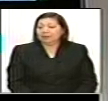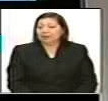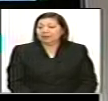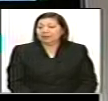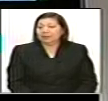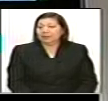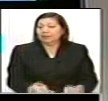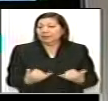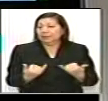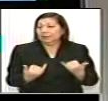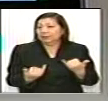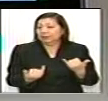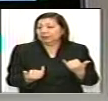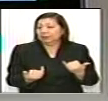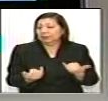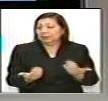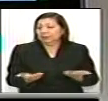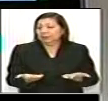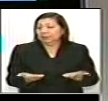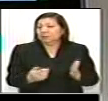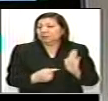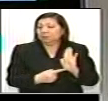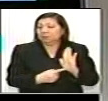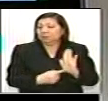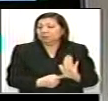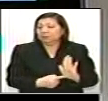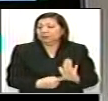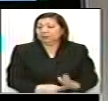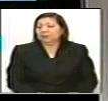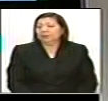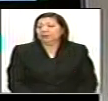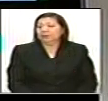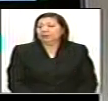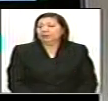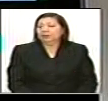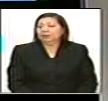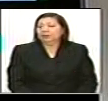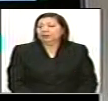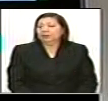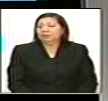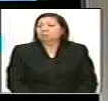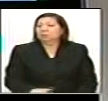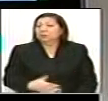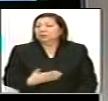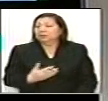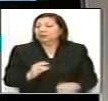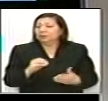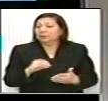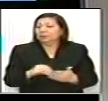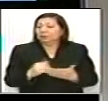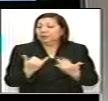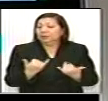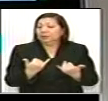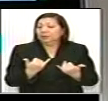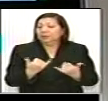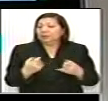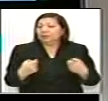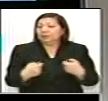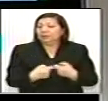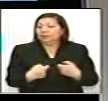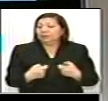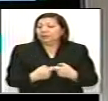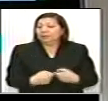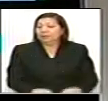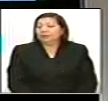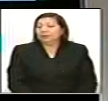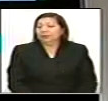esa es una muestra de cómo podría estar ocurriendo en la red